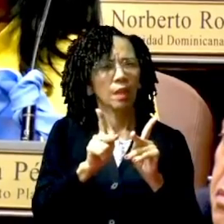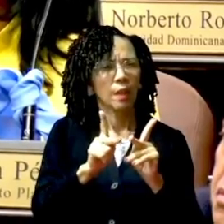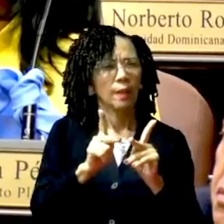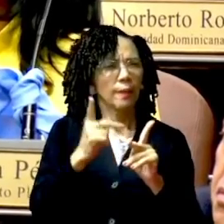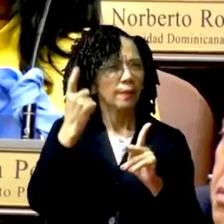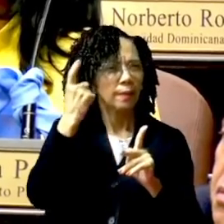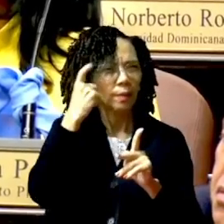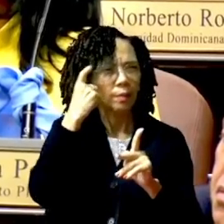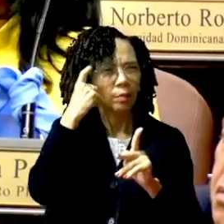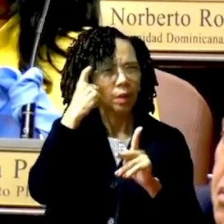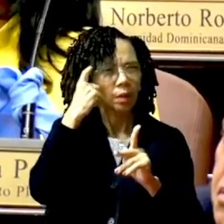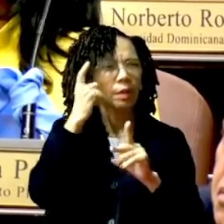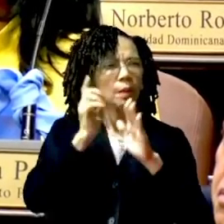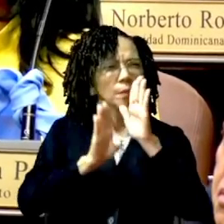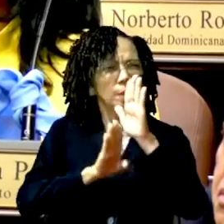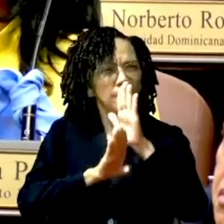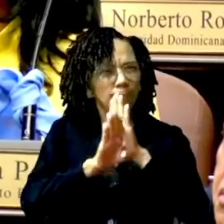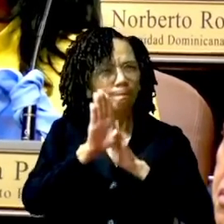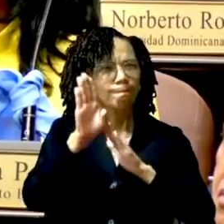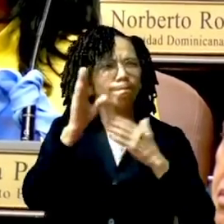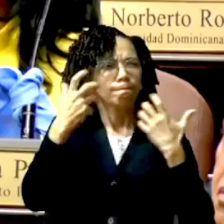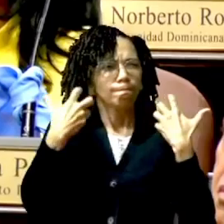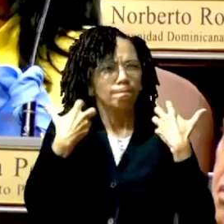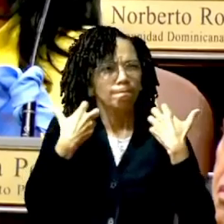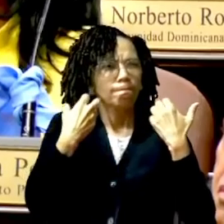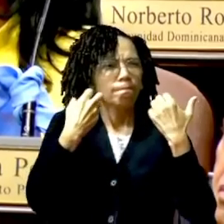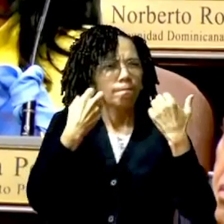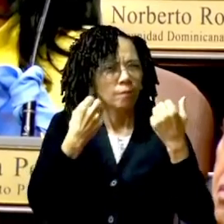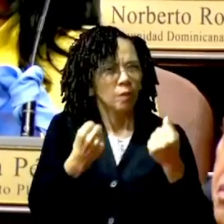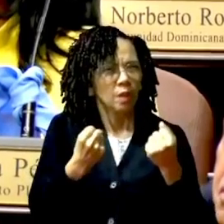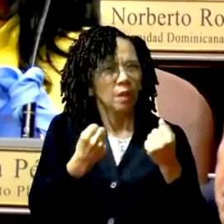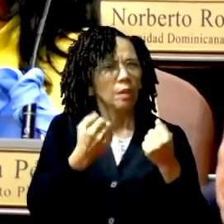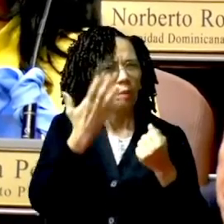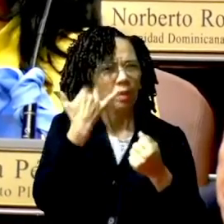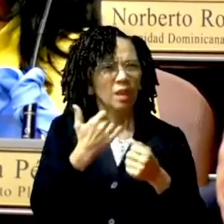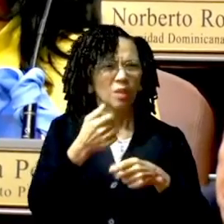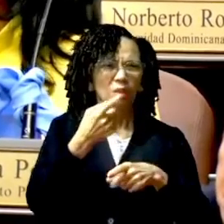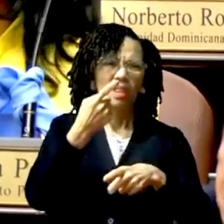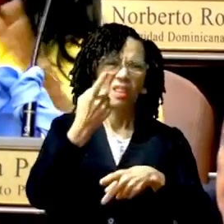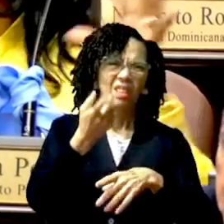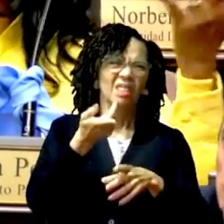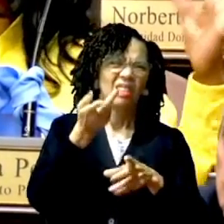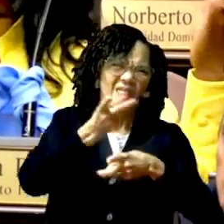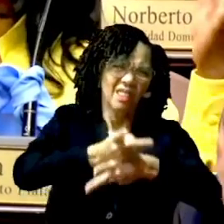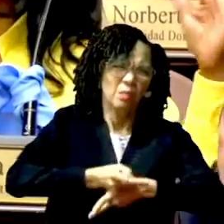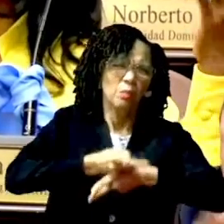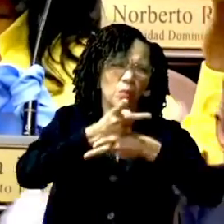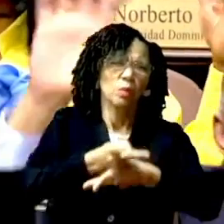dominicanos acerca de este tema tan delicado. Muchas gracias.